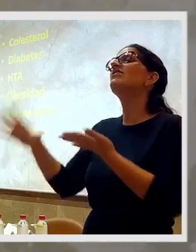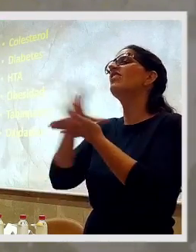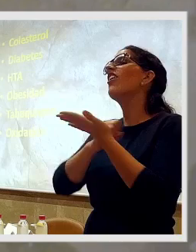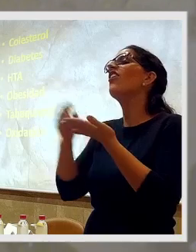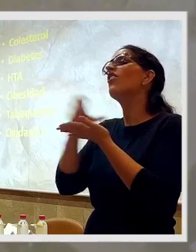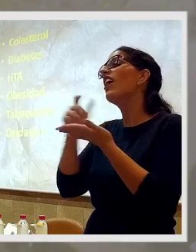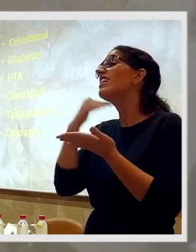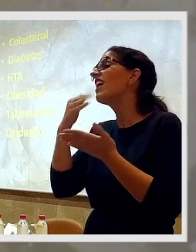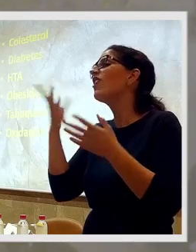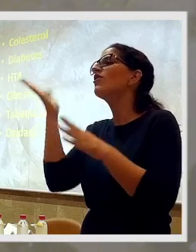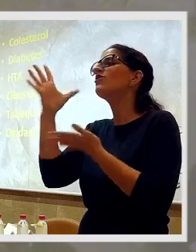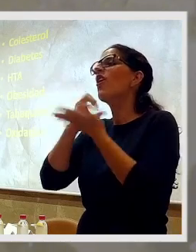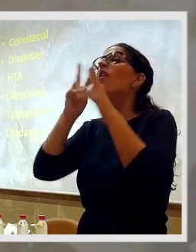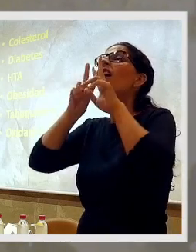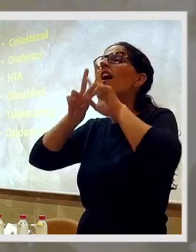estos estudios